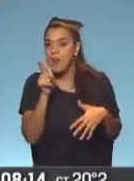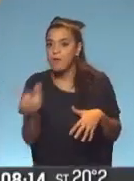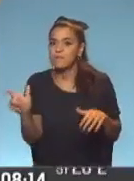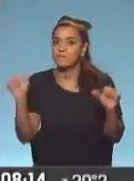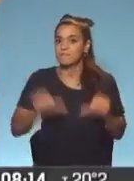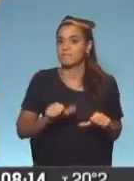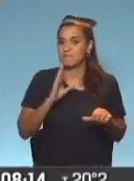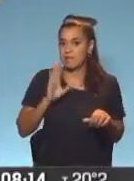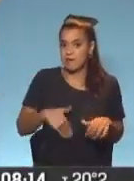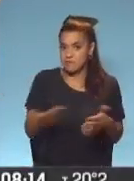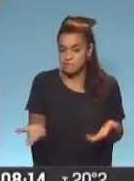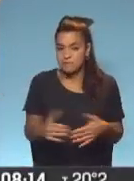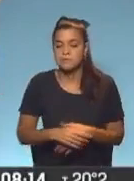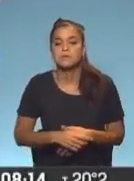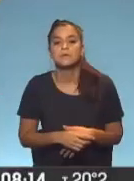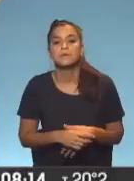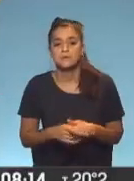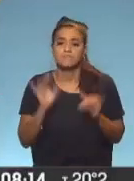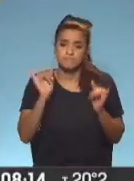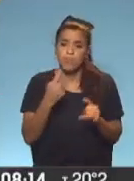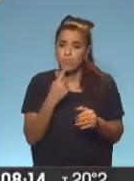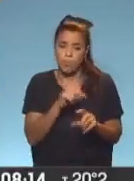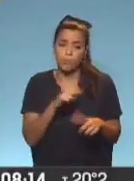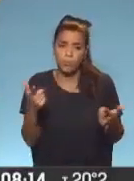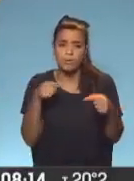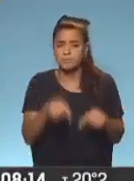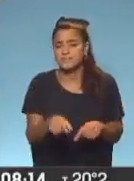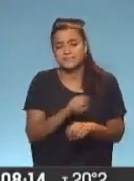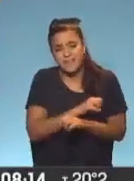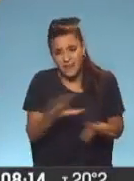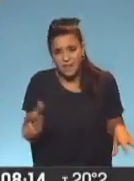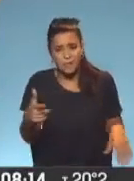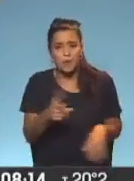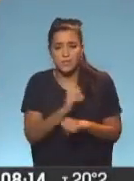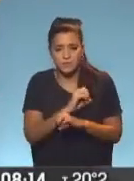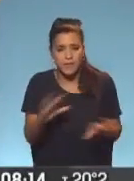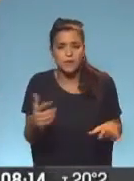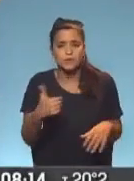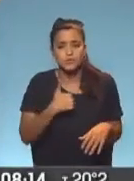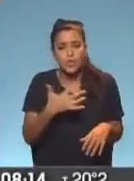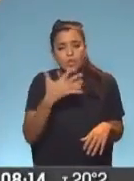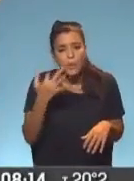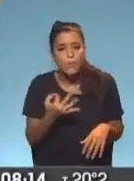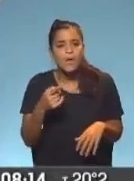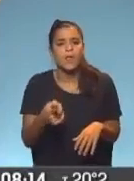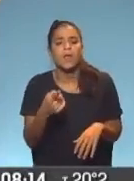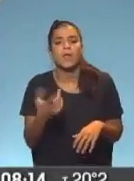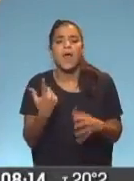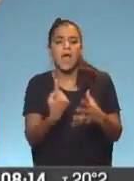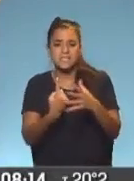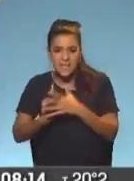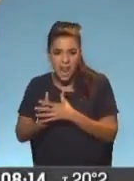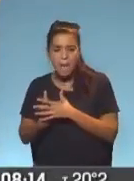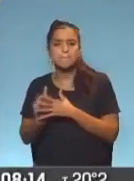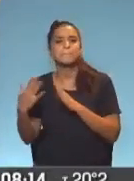palabras. No te quepa duda. O sea, es un garrón. Yo la verdad que la idea del aislamiento, o